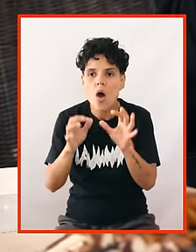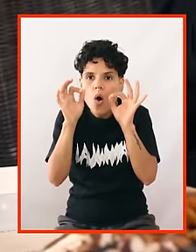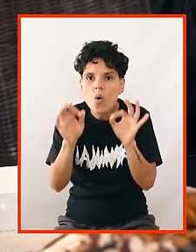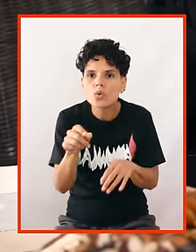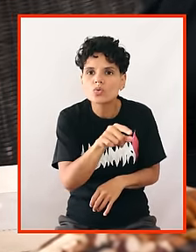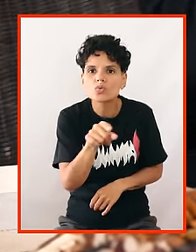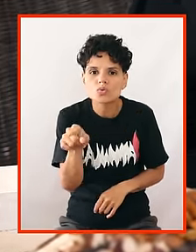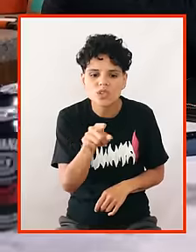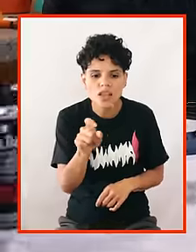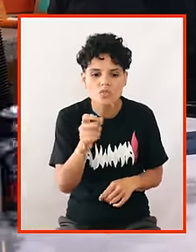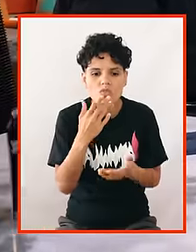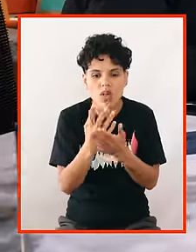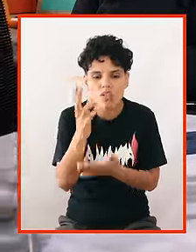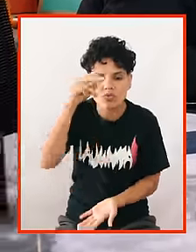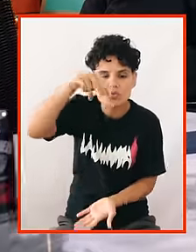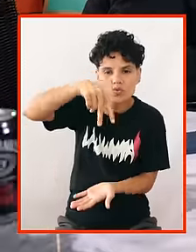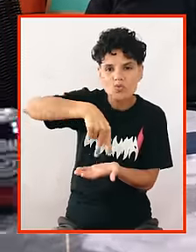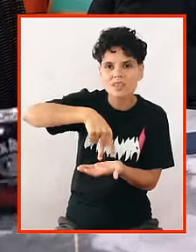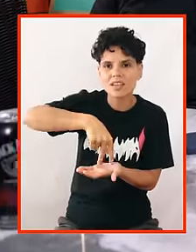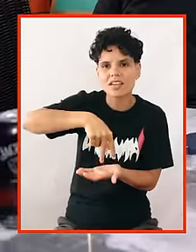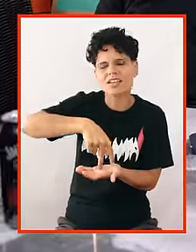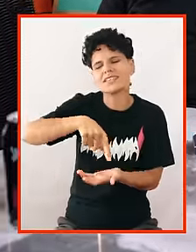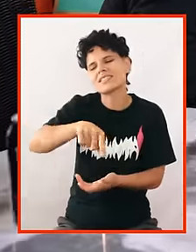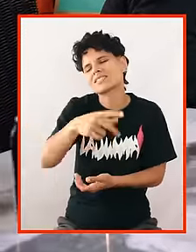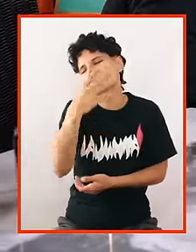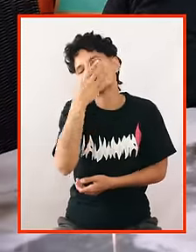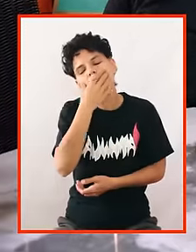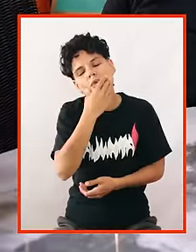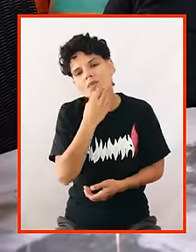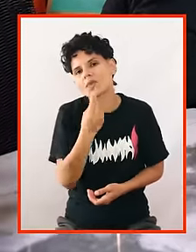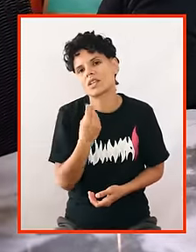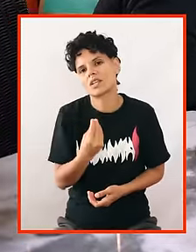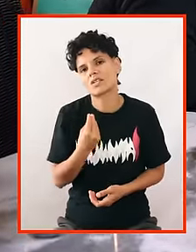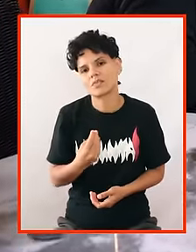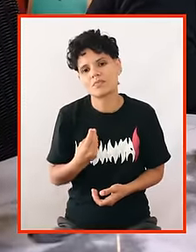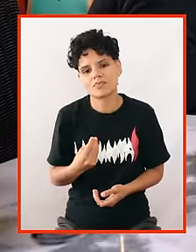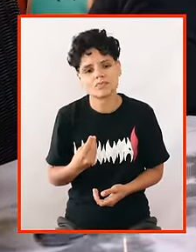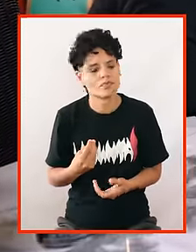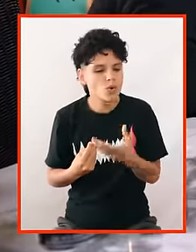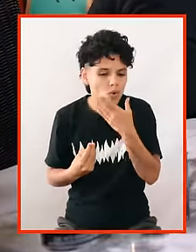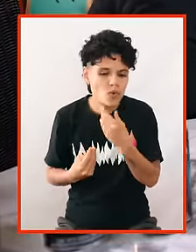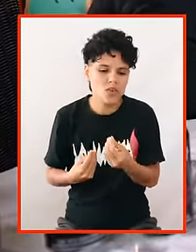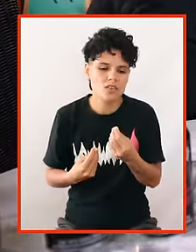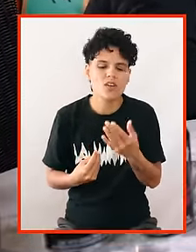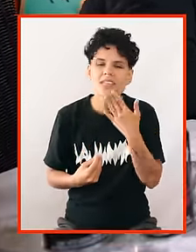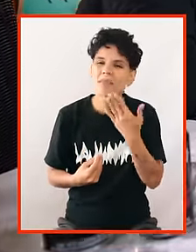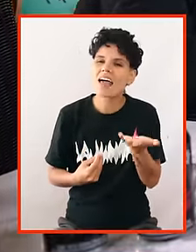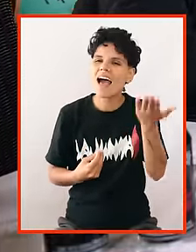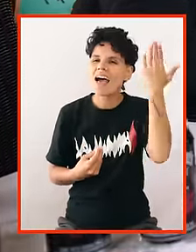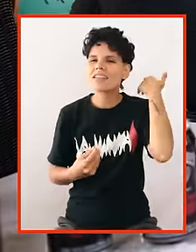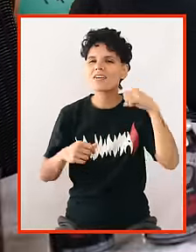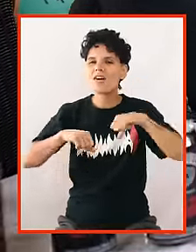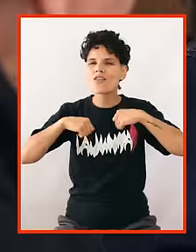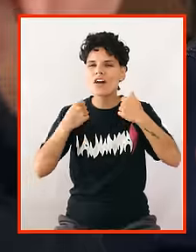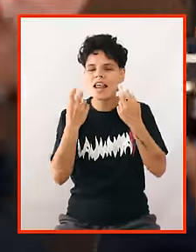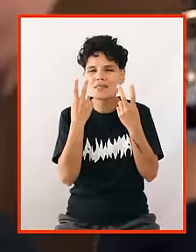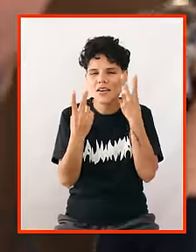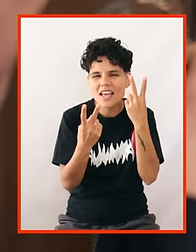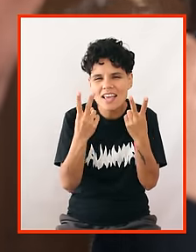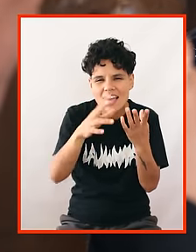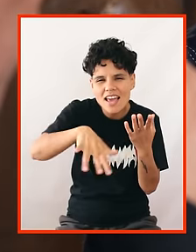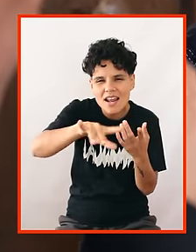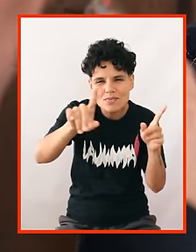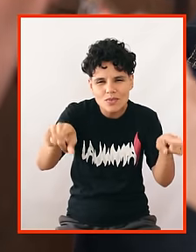ustedes justo pisaron ese escenario de esa manera y eso es muy bonito. Y también en una época también que los cabros veían